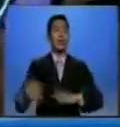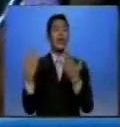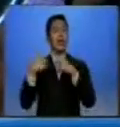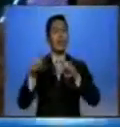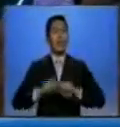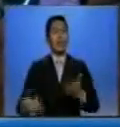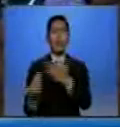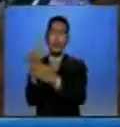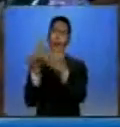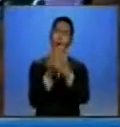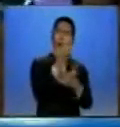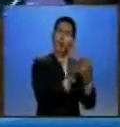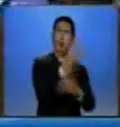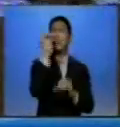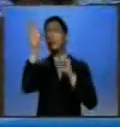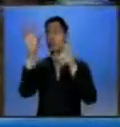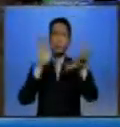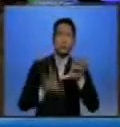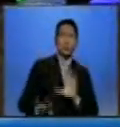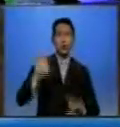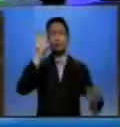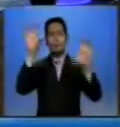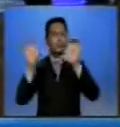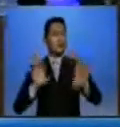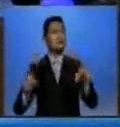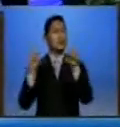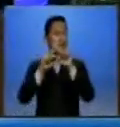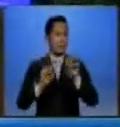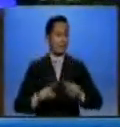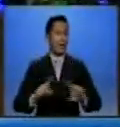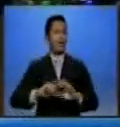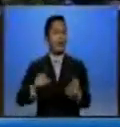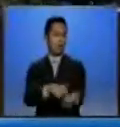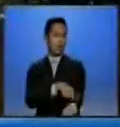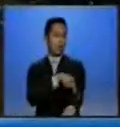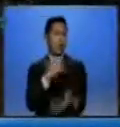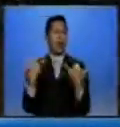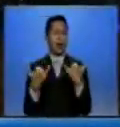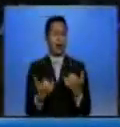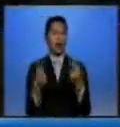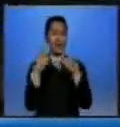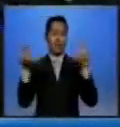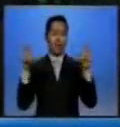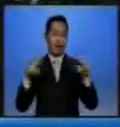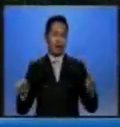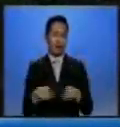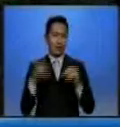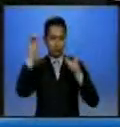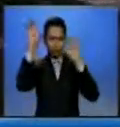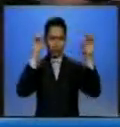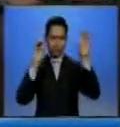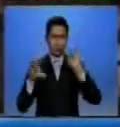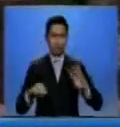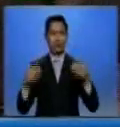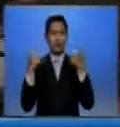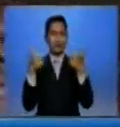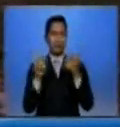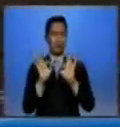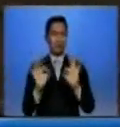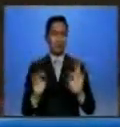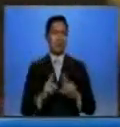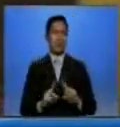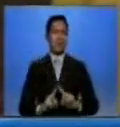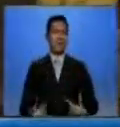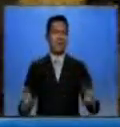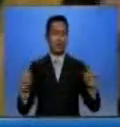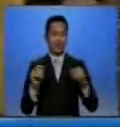realizan exposiciones para el deleite de los ciudadanos, pues se trata de una galería de arte que enlaza las principales avenidas en el